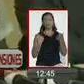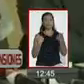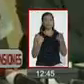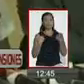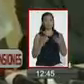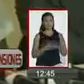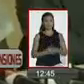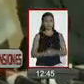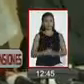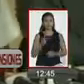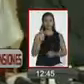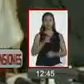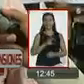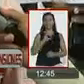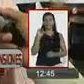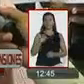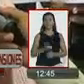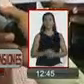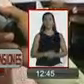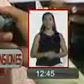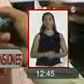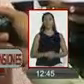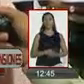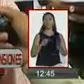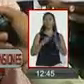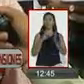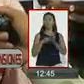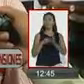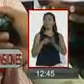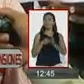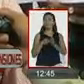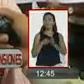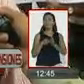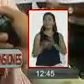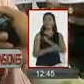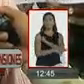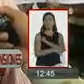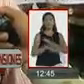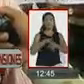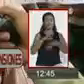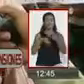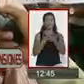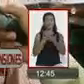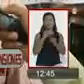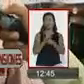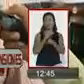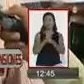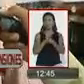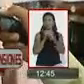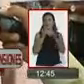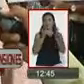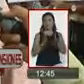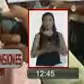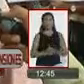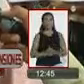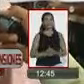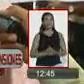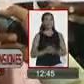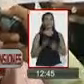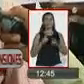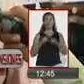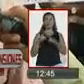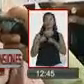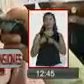un superávit del 4%, nos está sacando también a todos los trabajadores, está sacando a los de